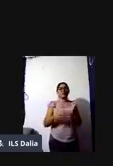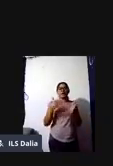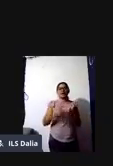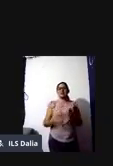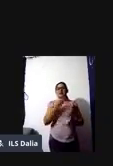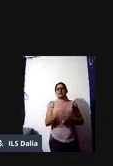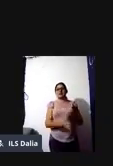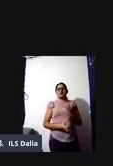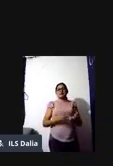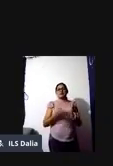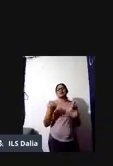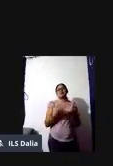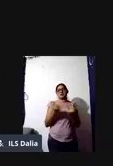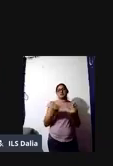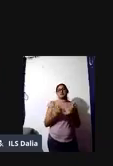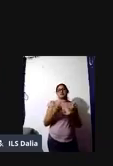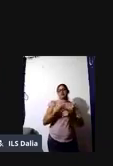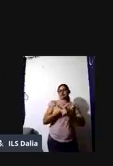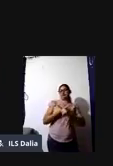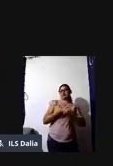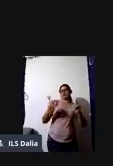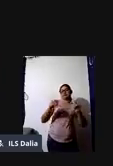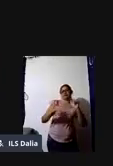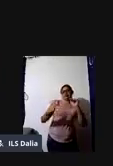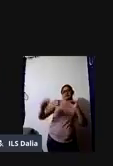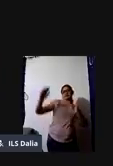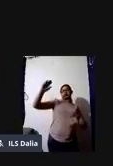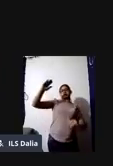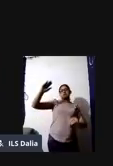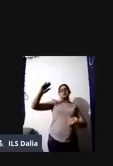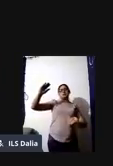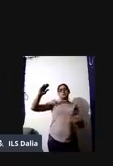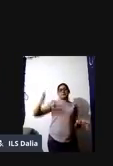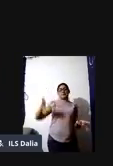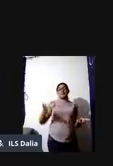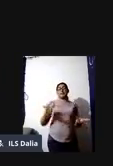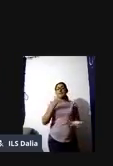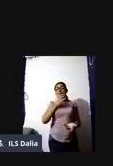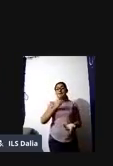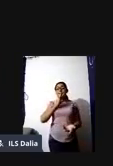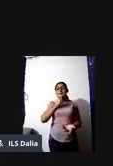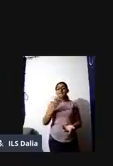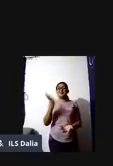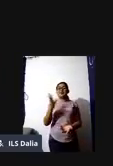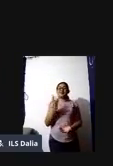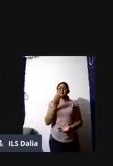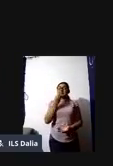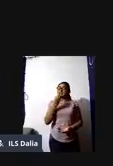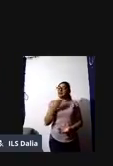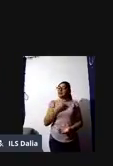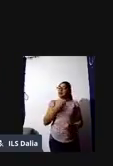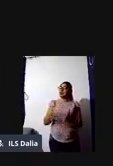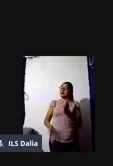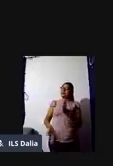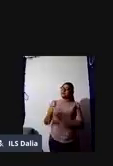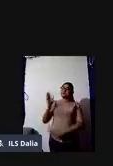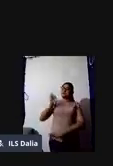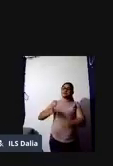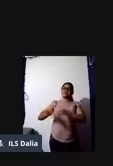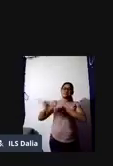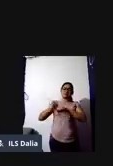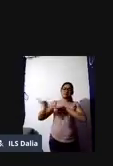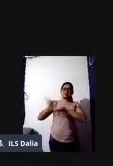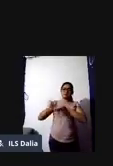de irritabilidad distinto. Las mamás y los papás que salen a buscar el alimento y regresan